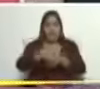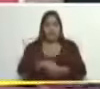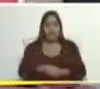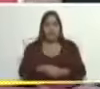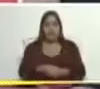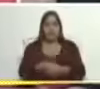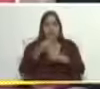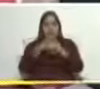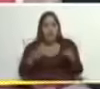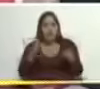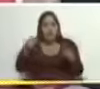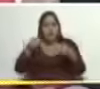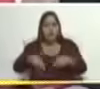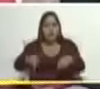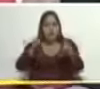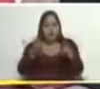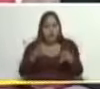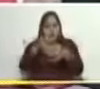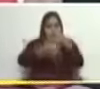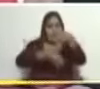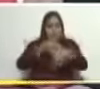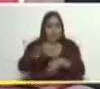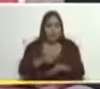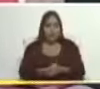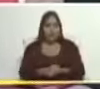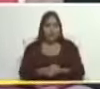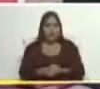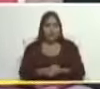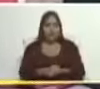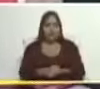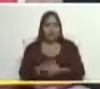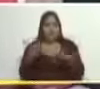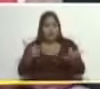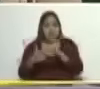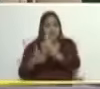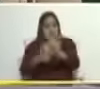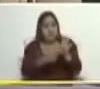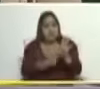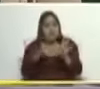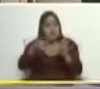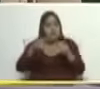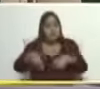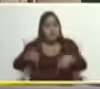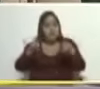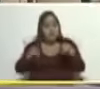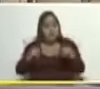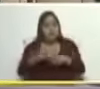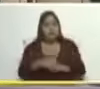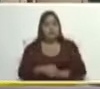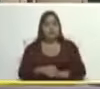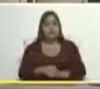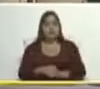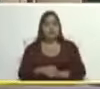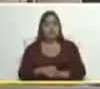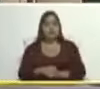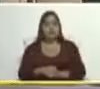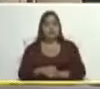mencionó las posibilidades y ya ha demostrado que esas posibilidades existen.